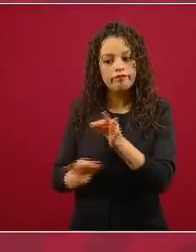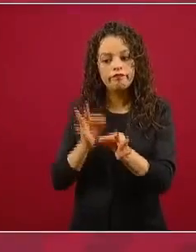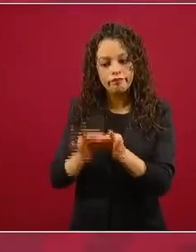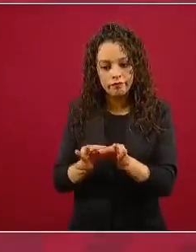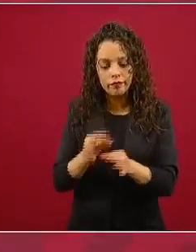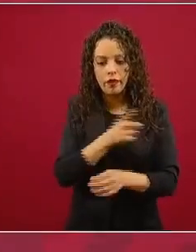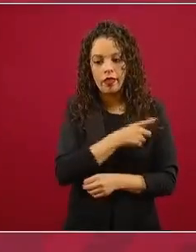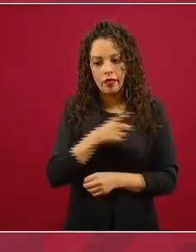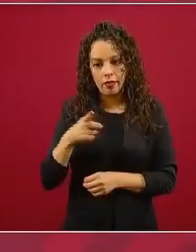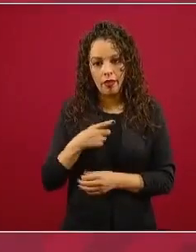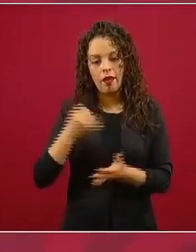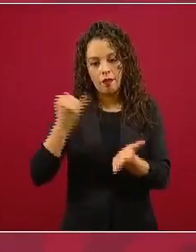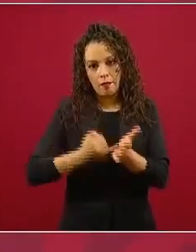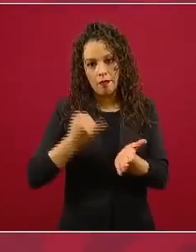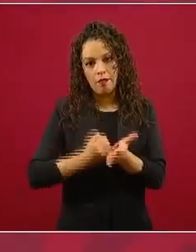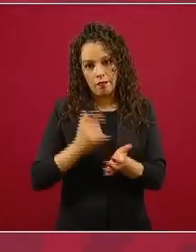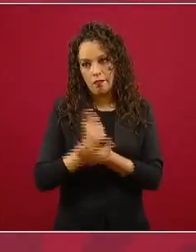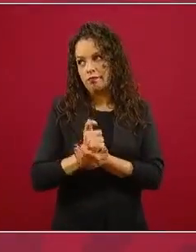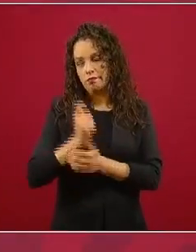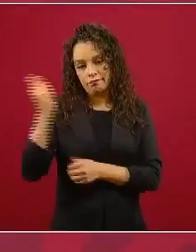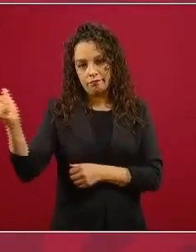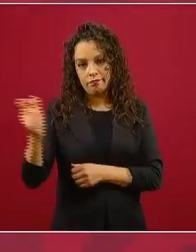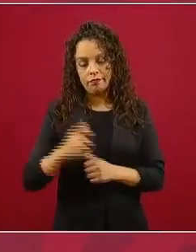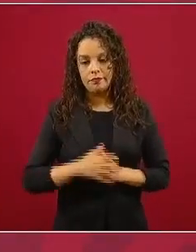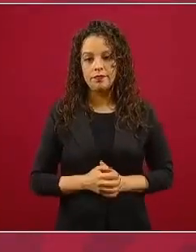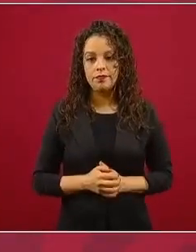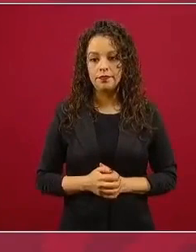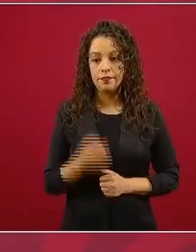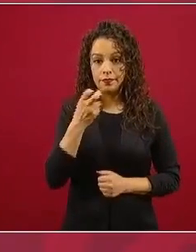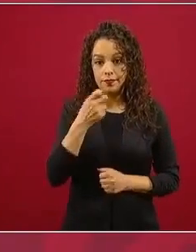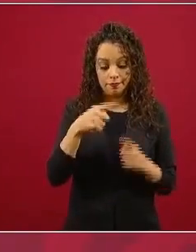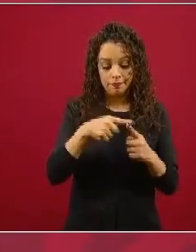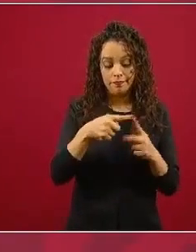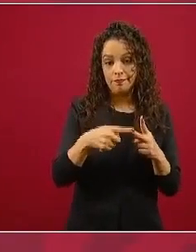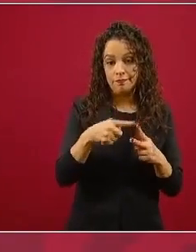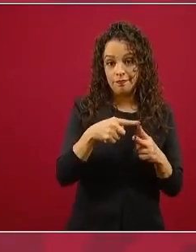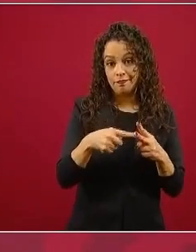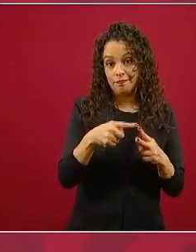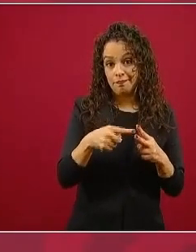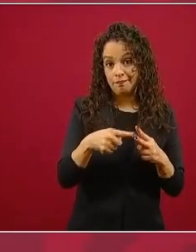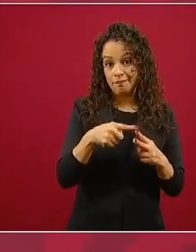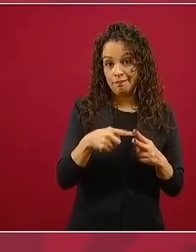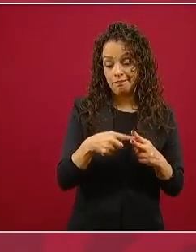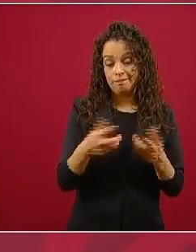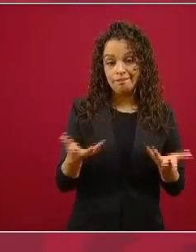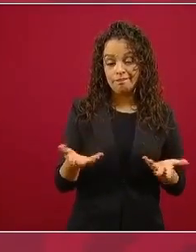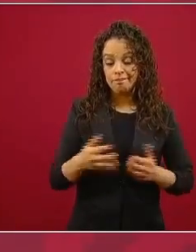las contribuciones o los impuestos. Entonces, muchos